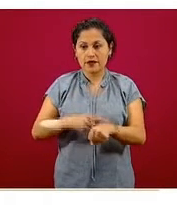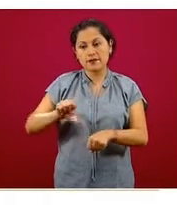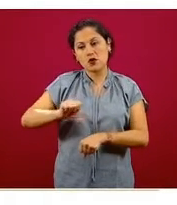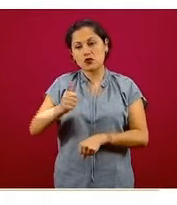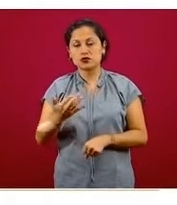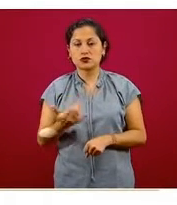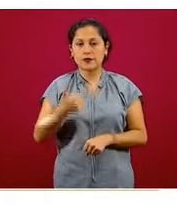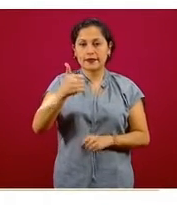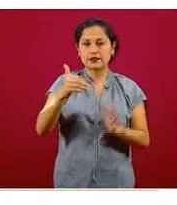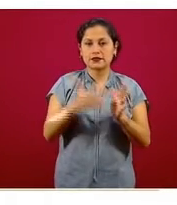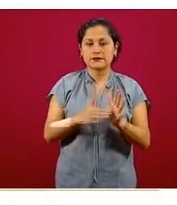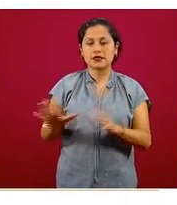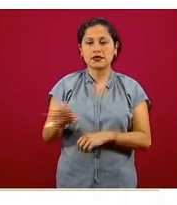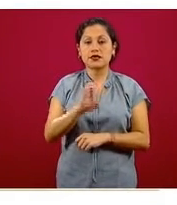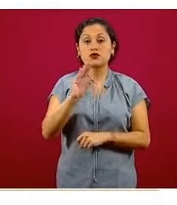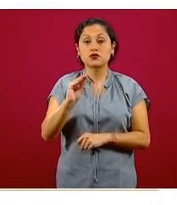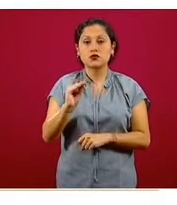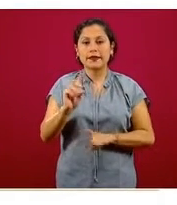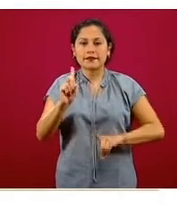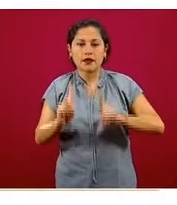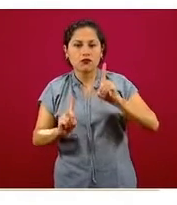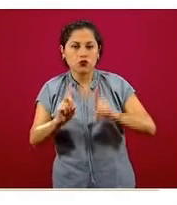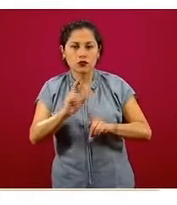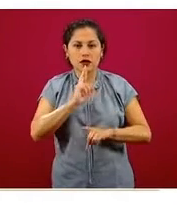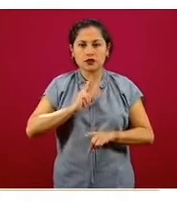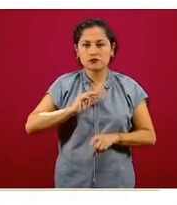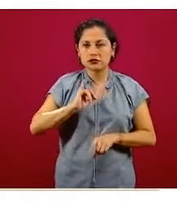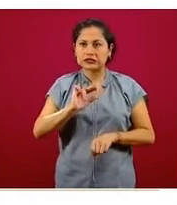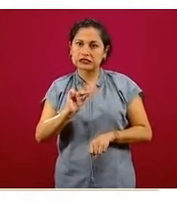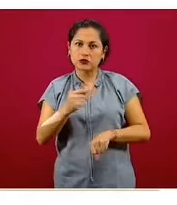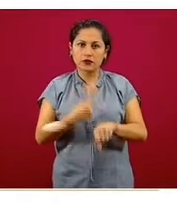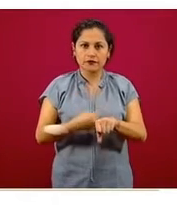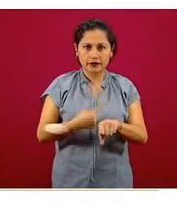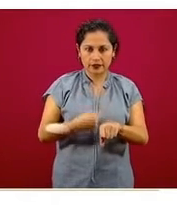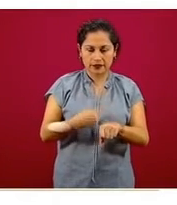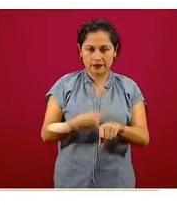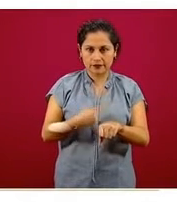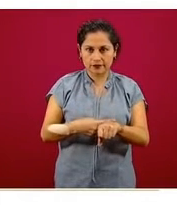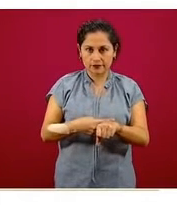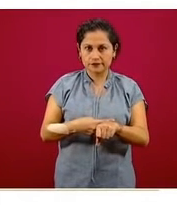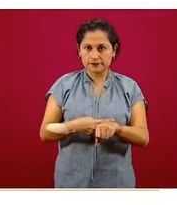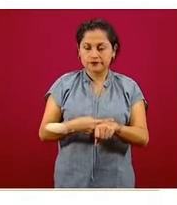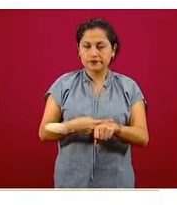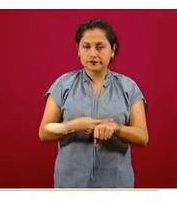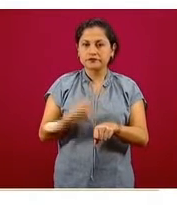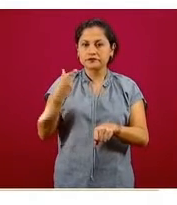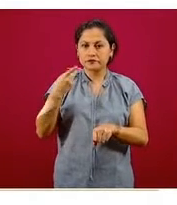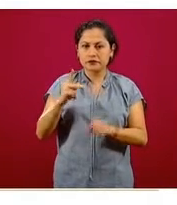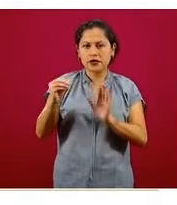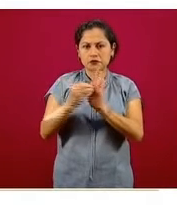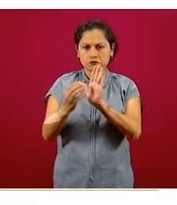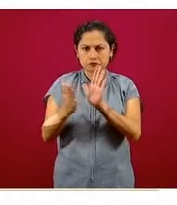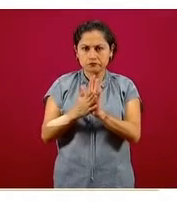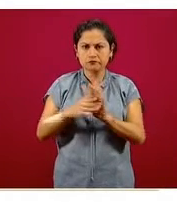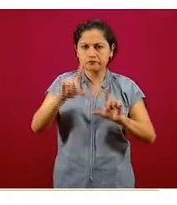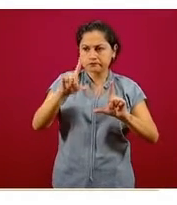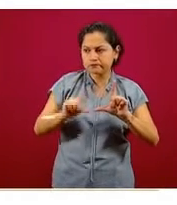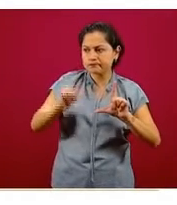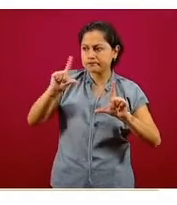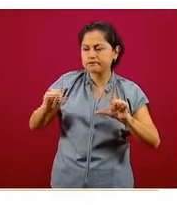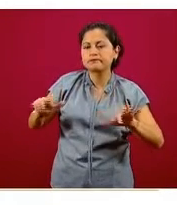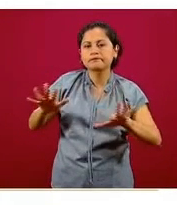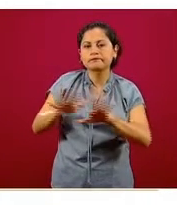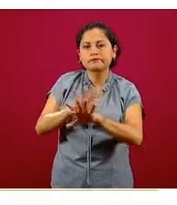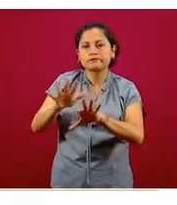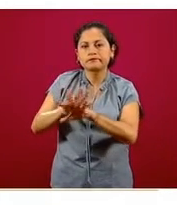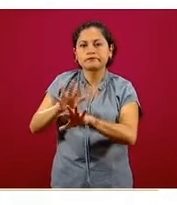56.590 para poder siempre estar pendiente de la tendencia y de los rangos diarios que la confirmación o la presencia de